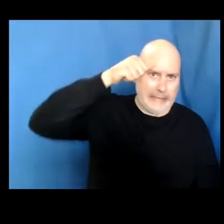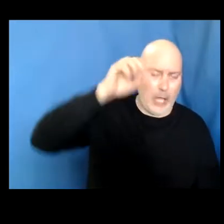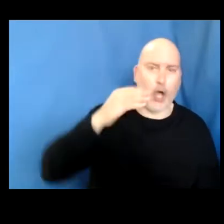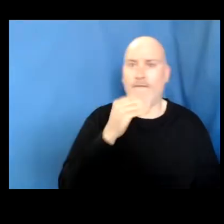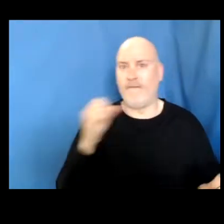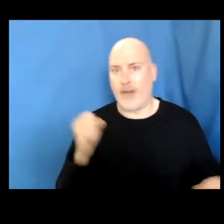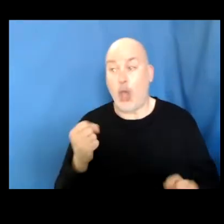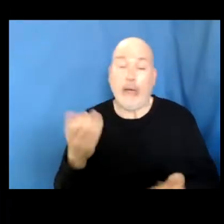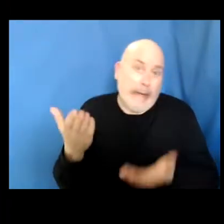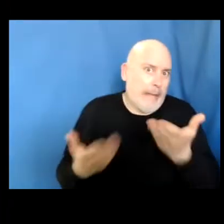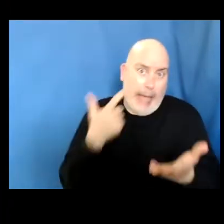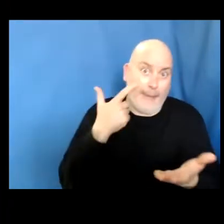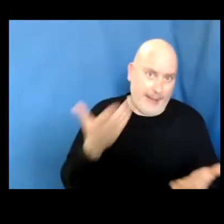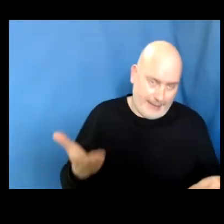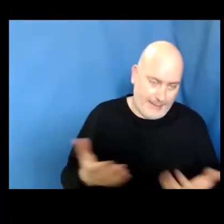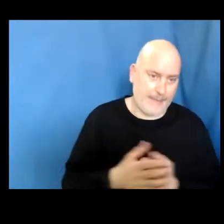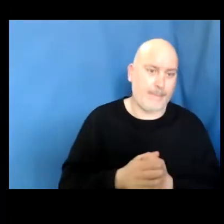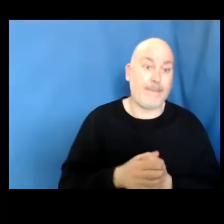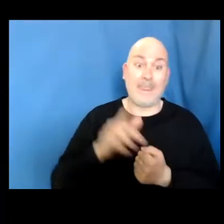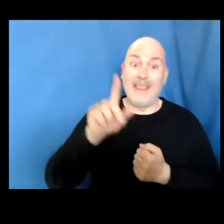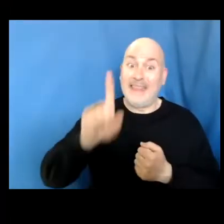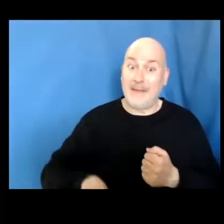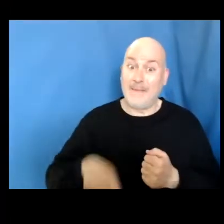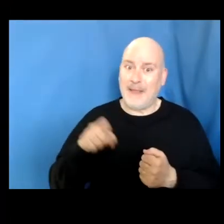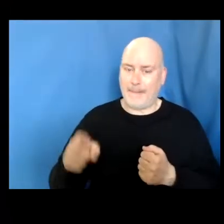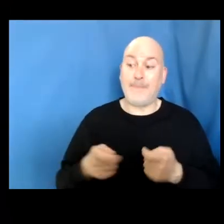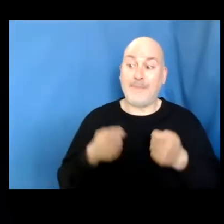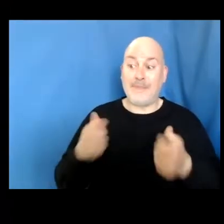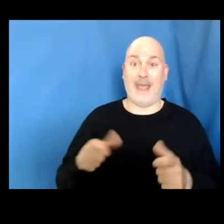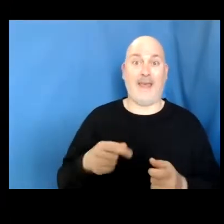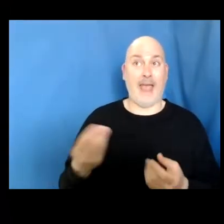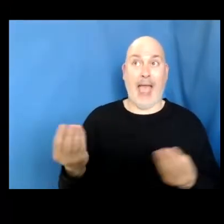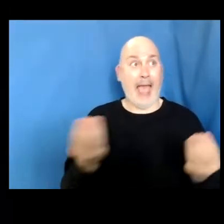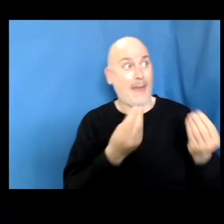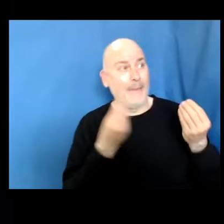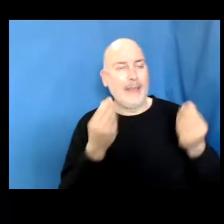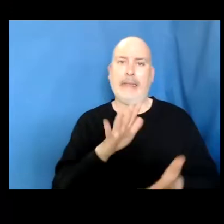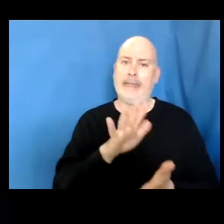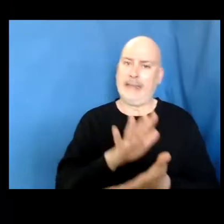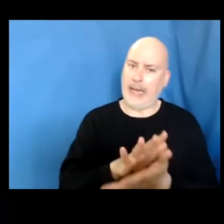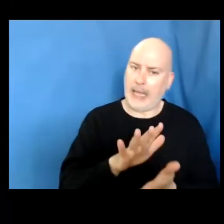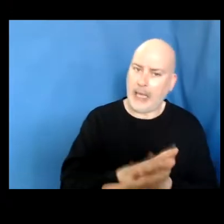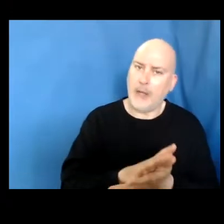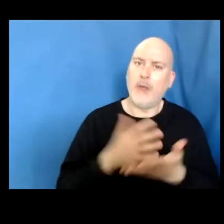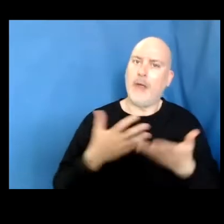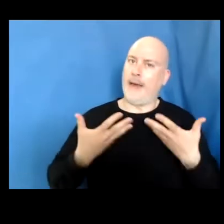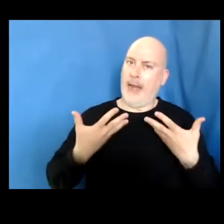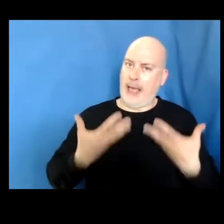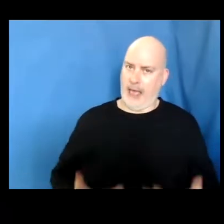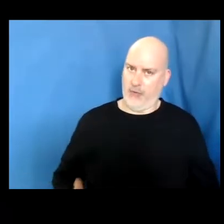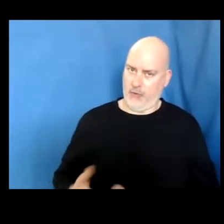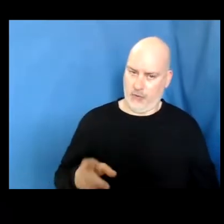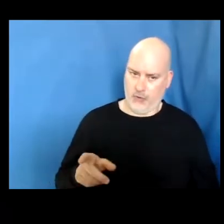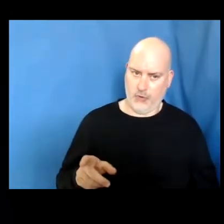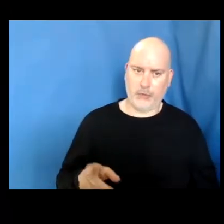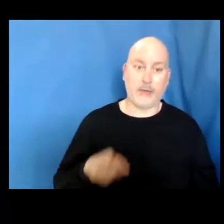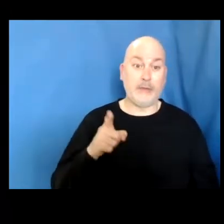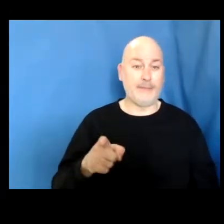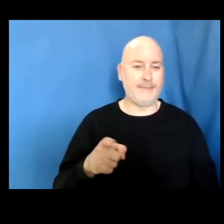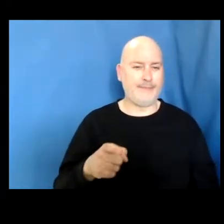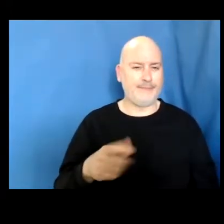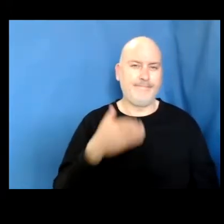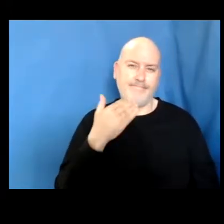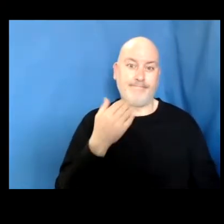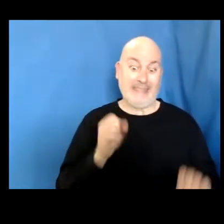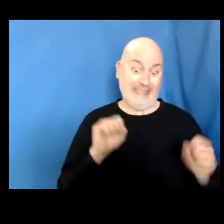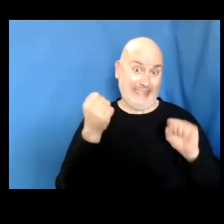valorar. Debemos de procurar intentar mantener un ambiente tranquilo y relajado, no transmitir